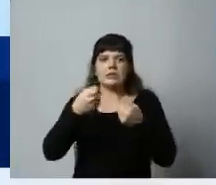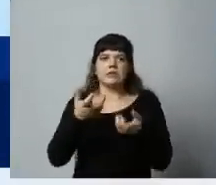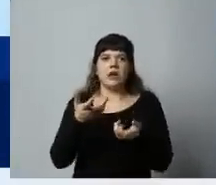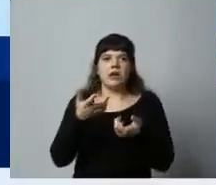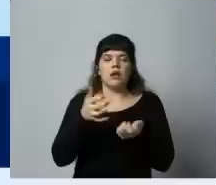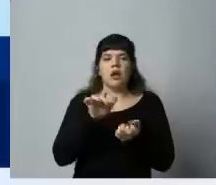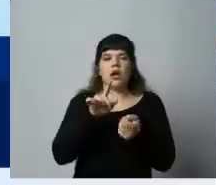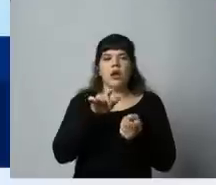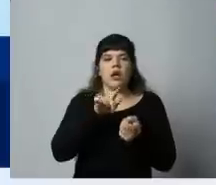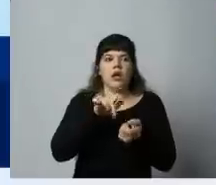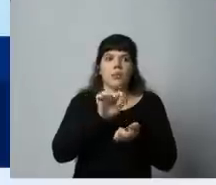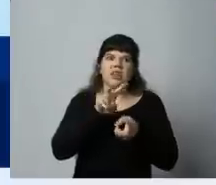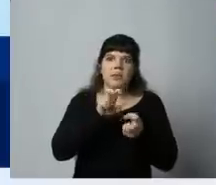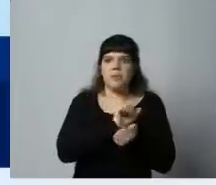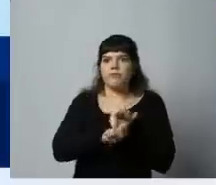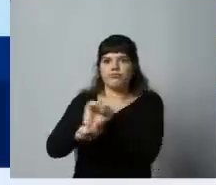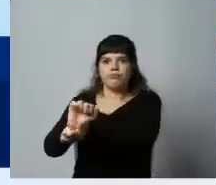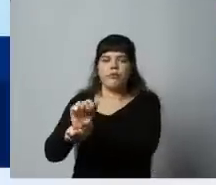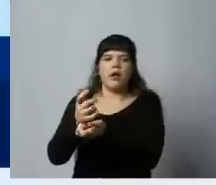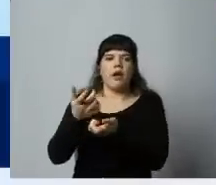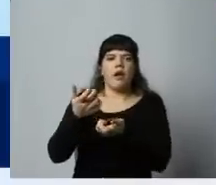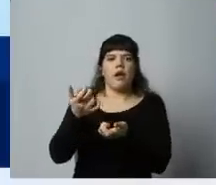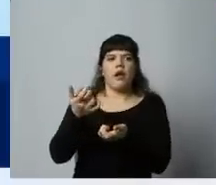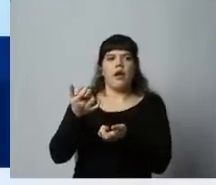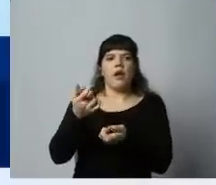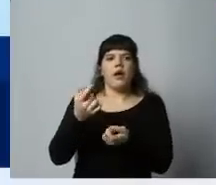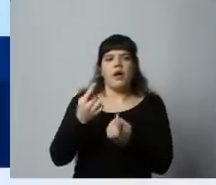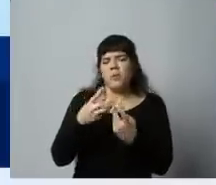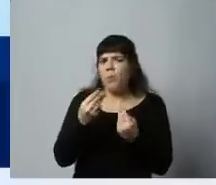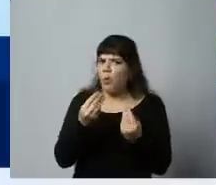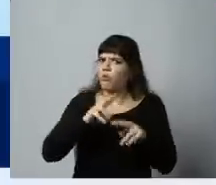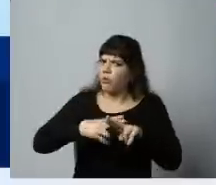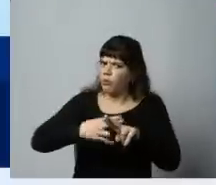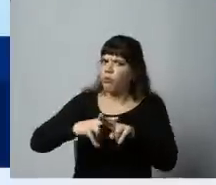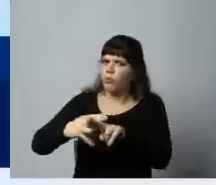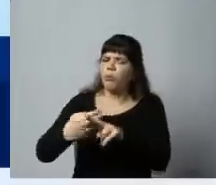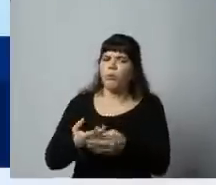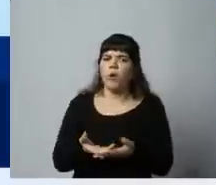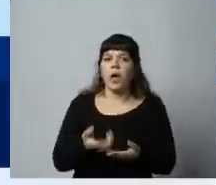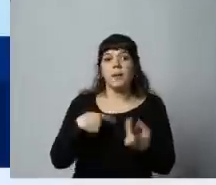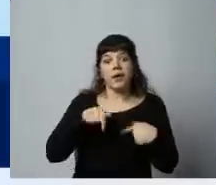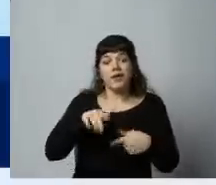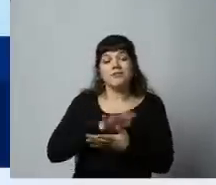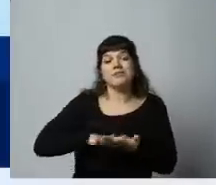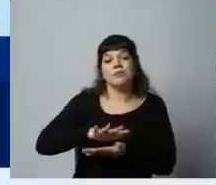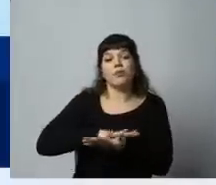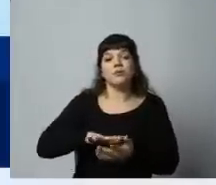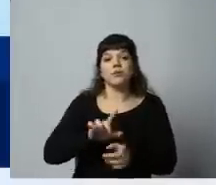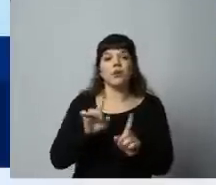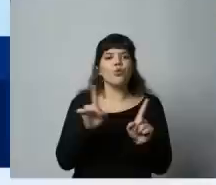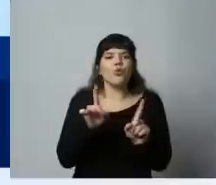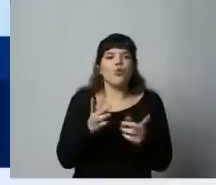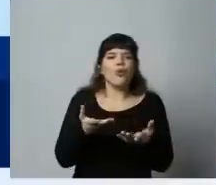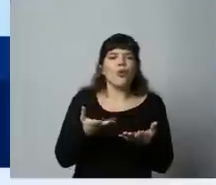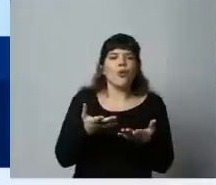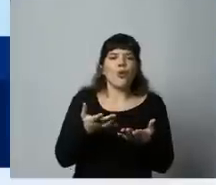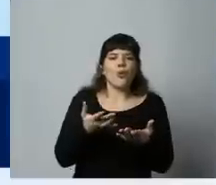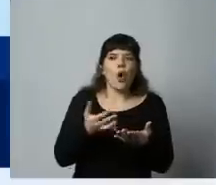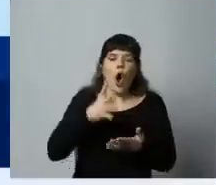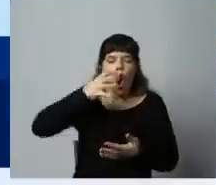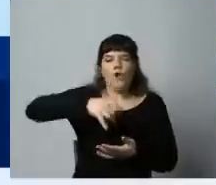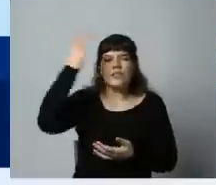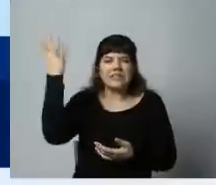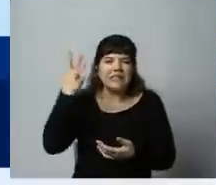procesados por delitos de les humanidad eh lo han hecho varias veces en este caso no es un pronunciamiento